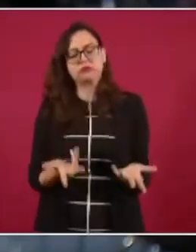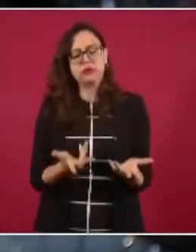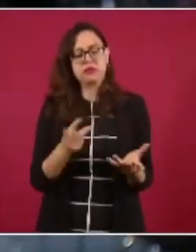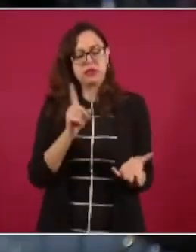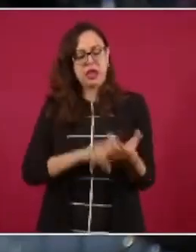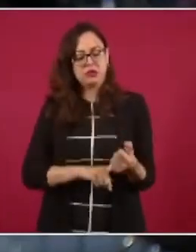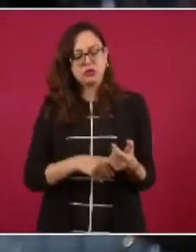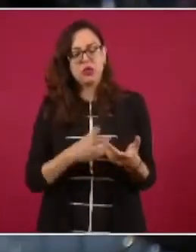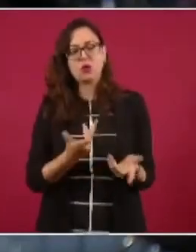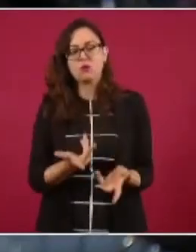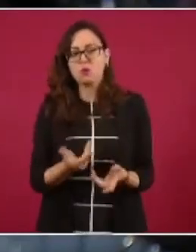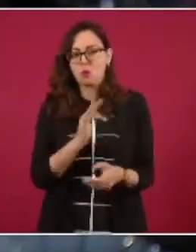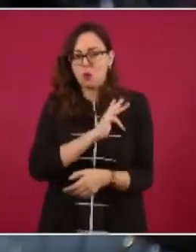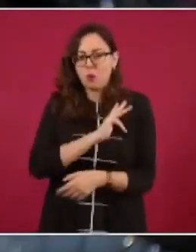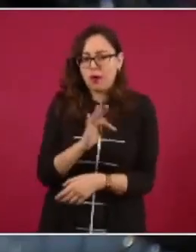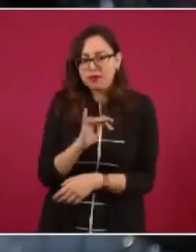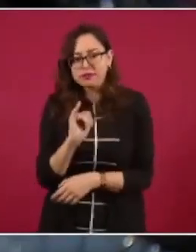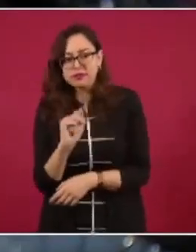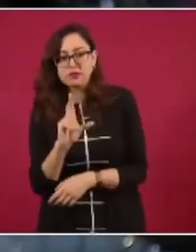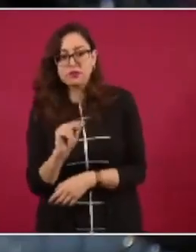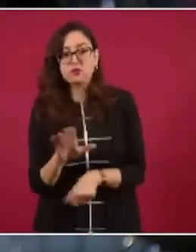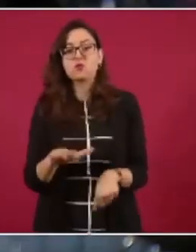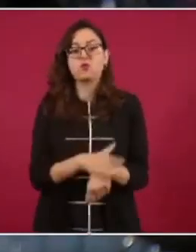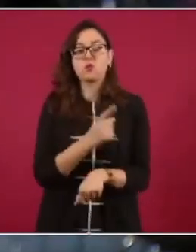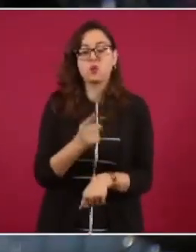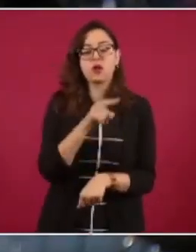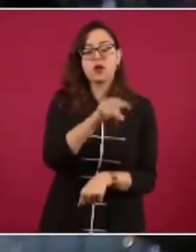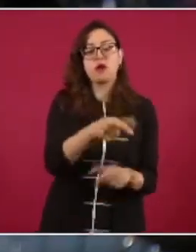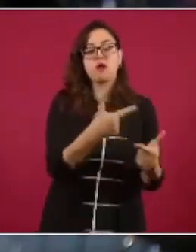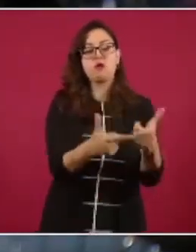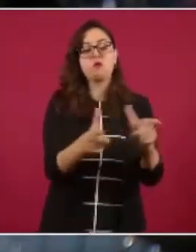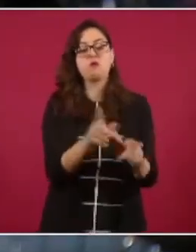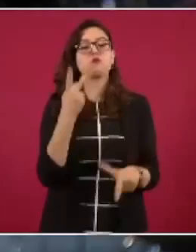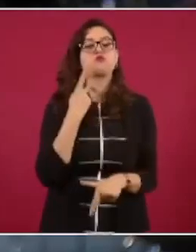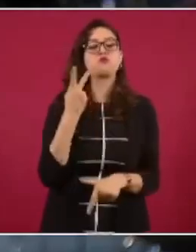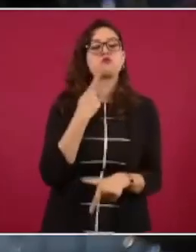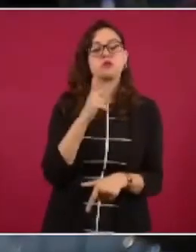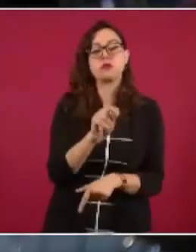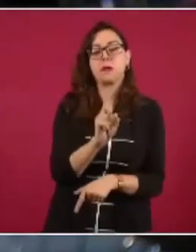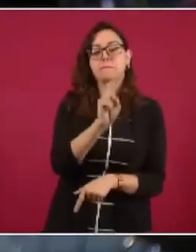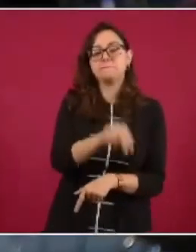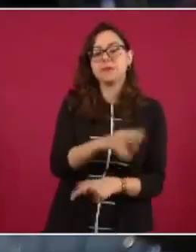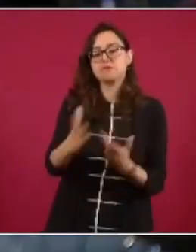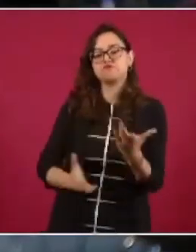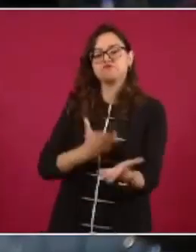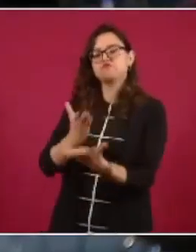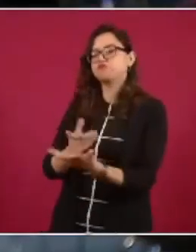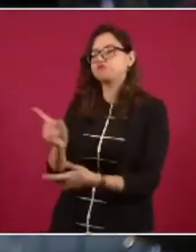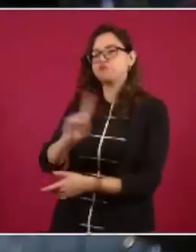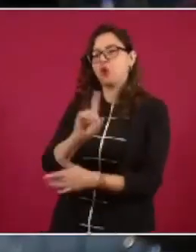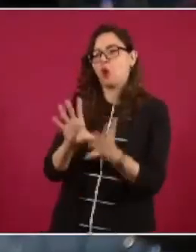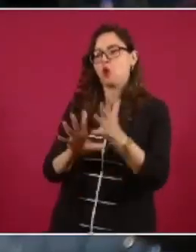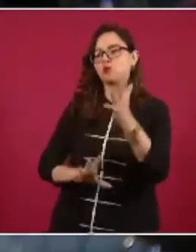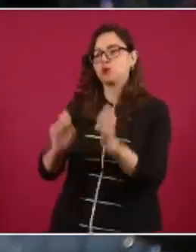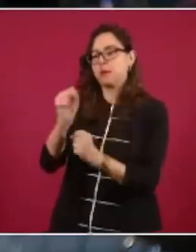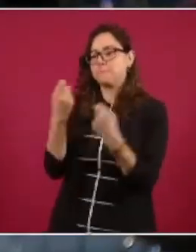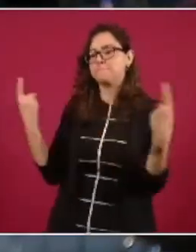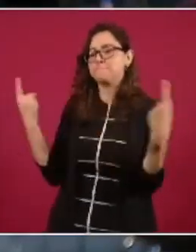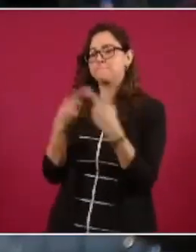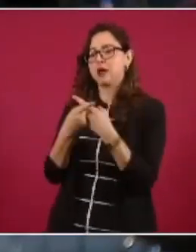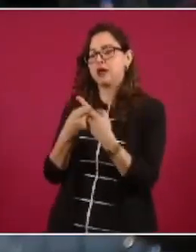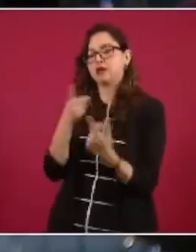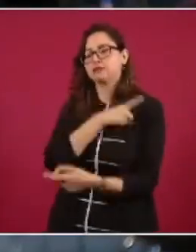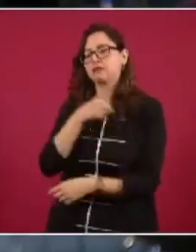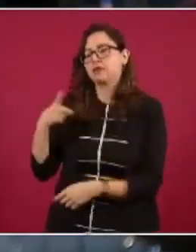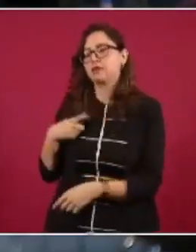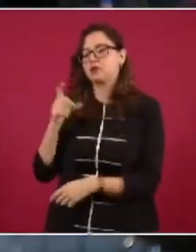su punto de vista el soporte tendría que ser la reforma constitucional que están proponiendo para ampliar el plazo de los militares en las